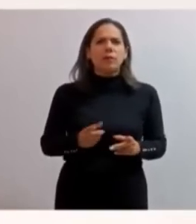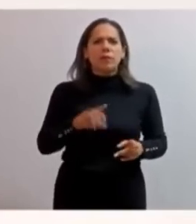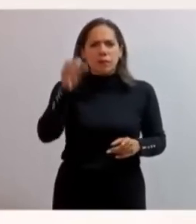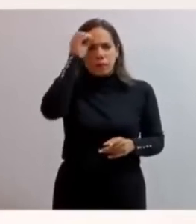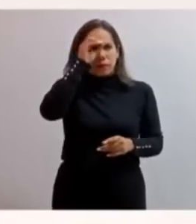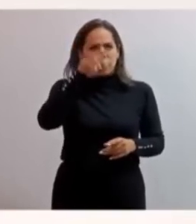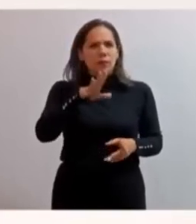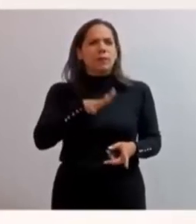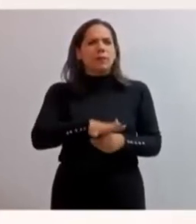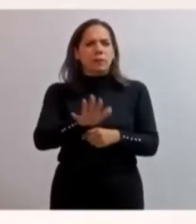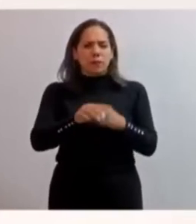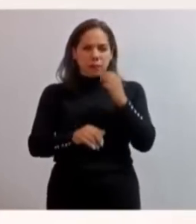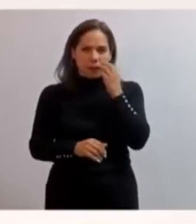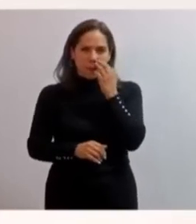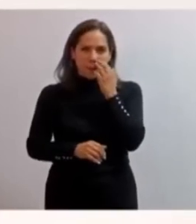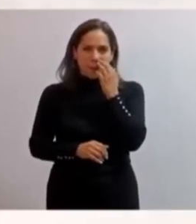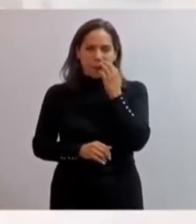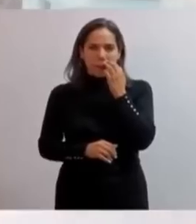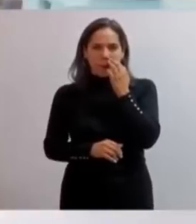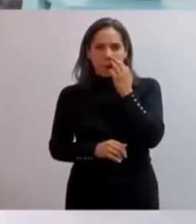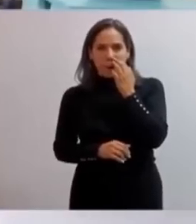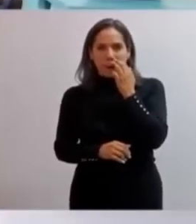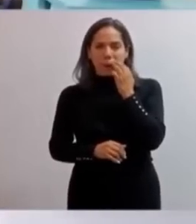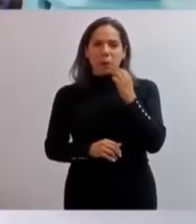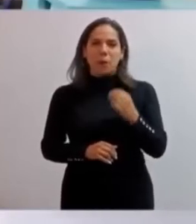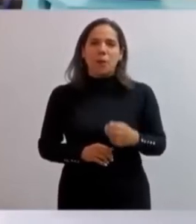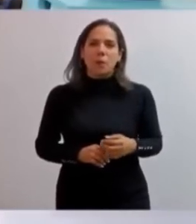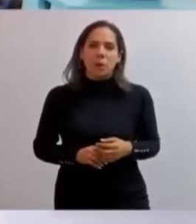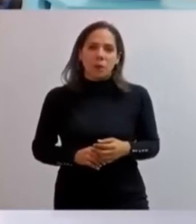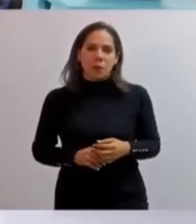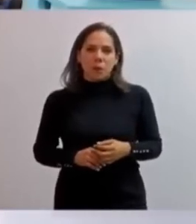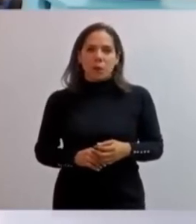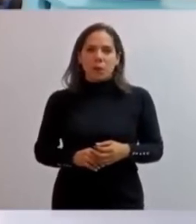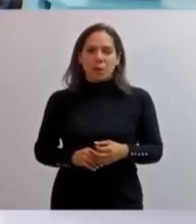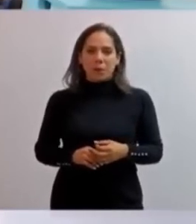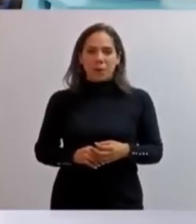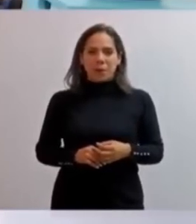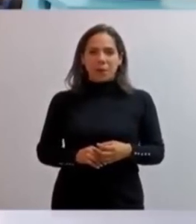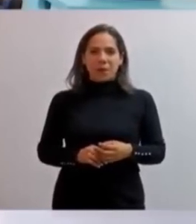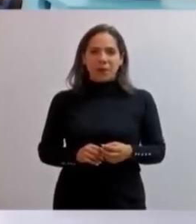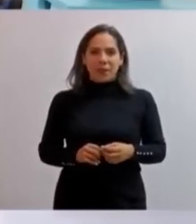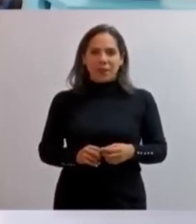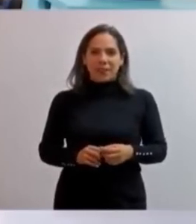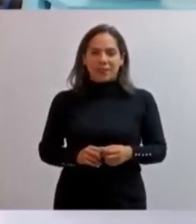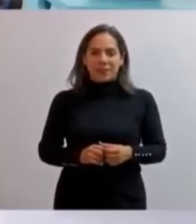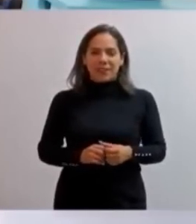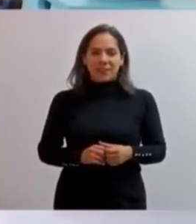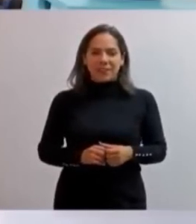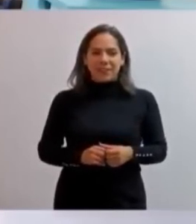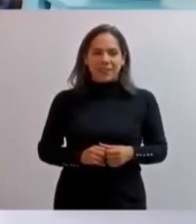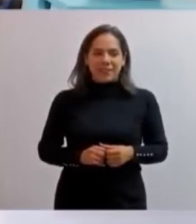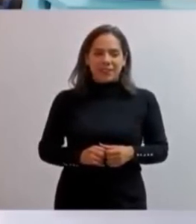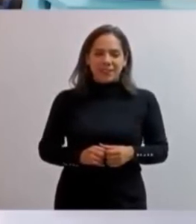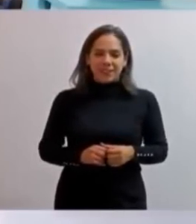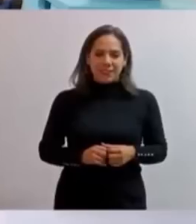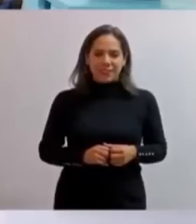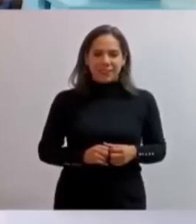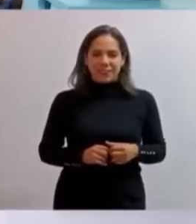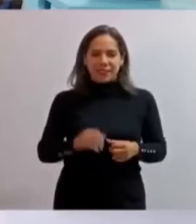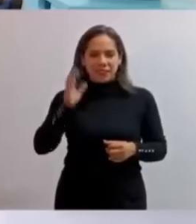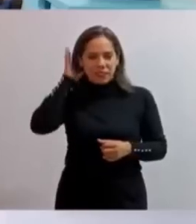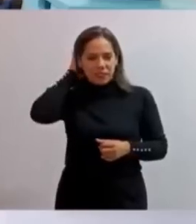daría a los colectivos docentes para que hubiera en este engarce y en el consejo técnico se discutiera,